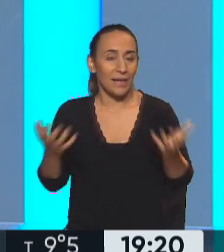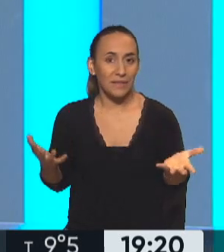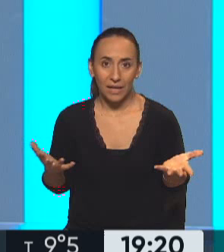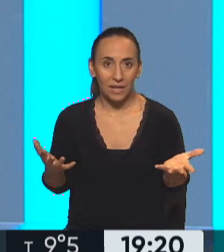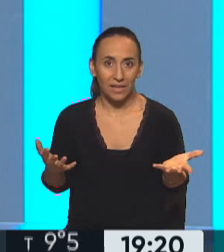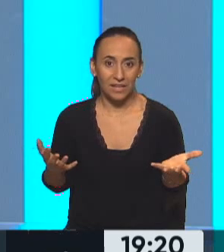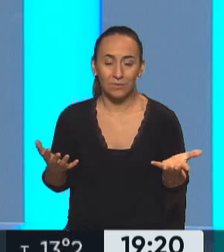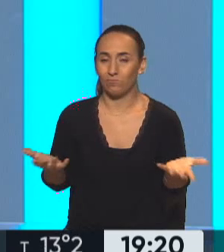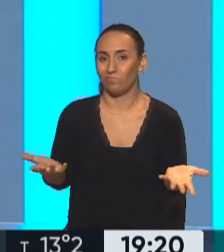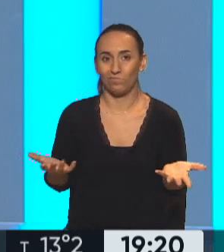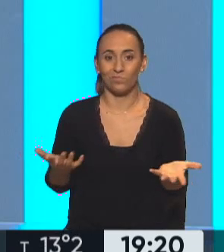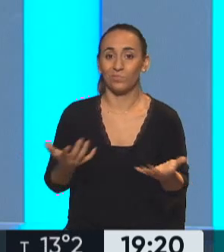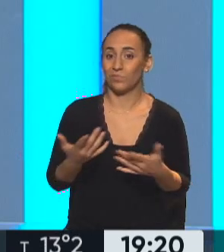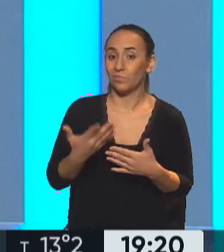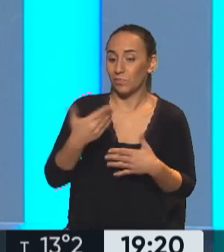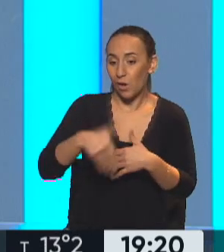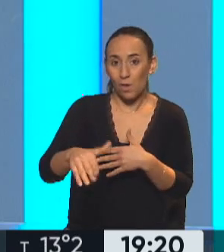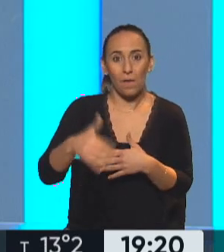discutir, qué sé yo, el aborto.